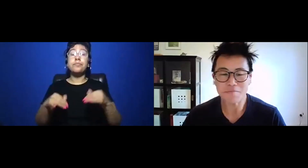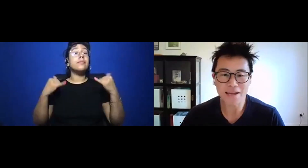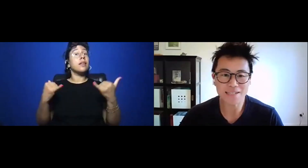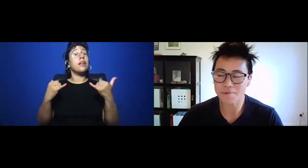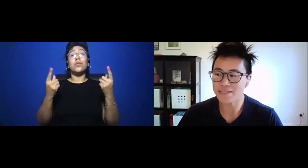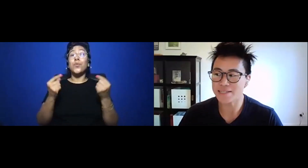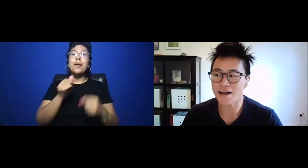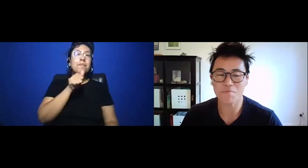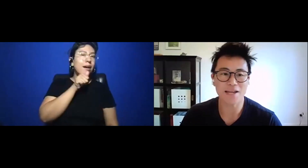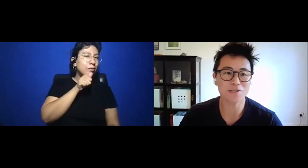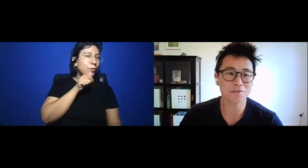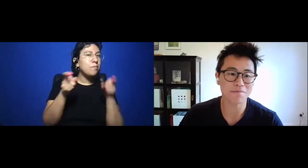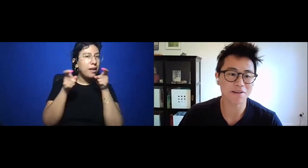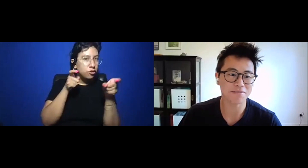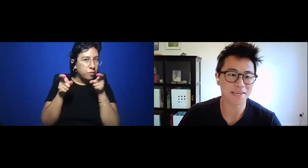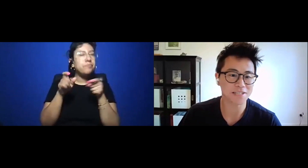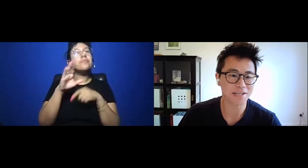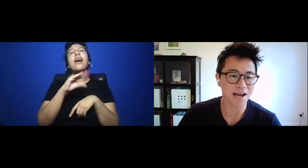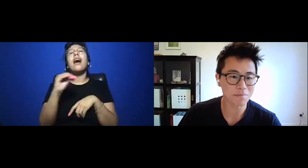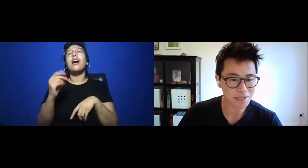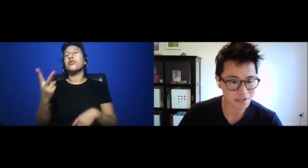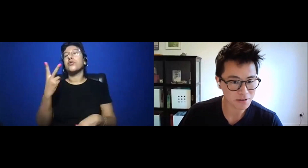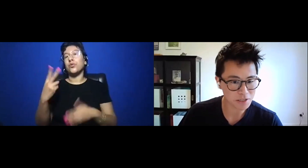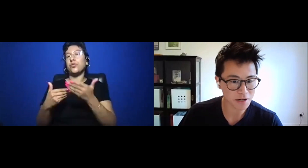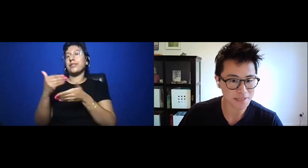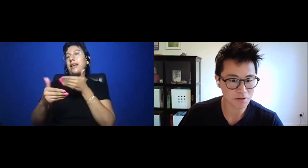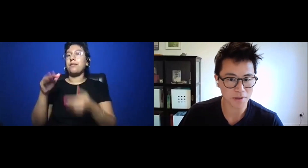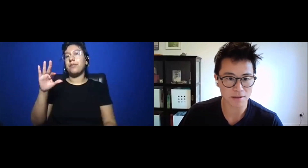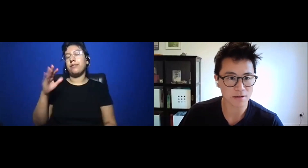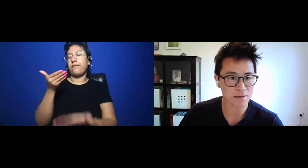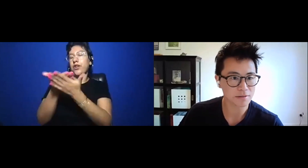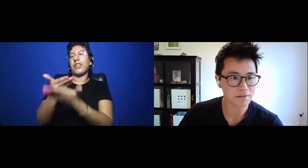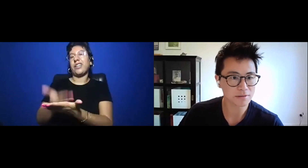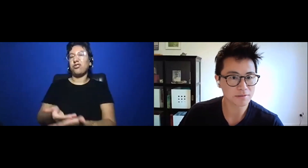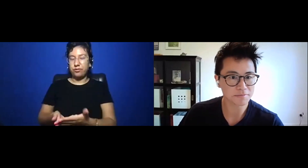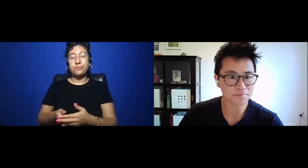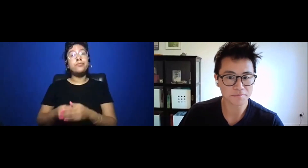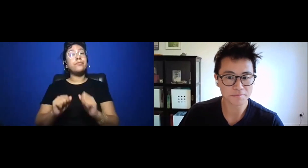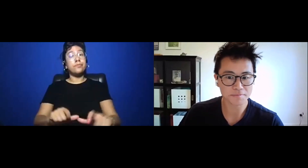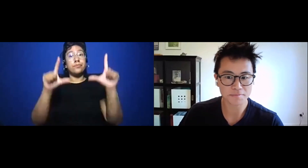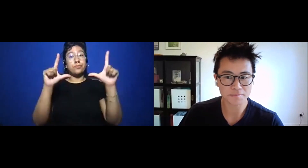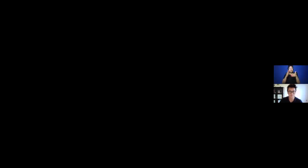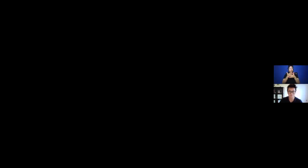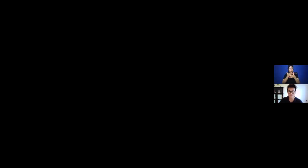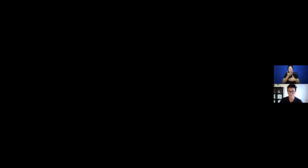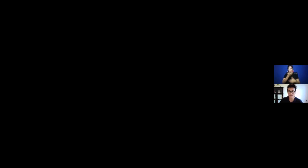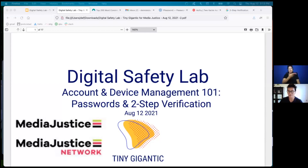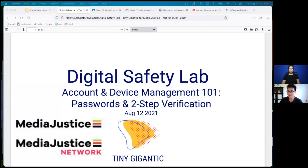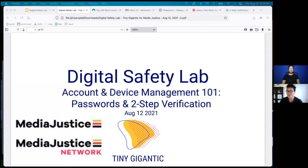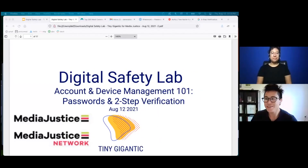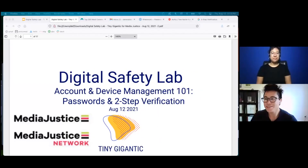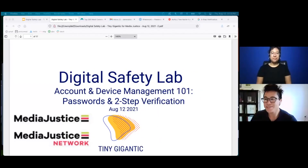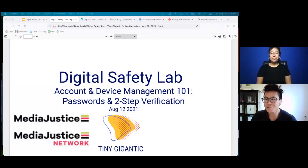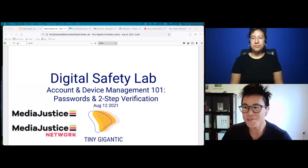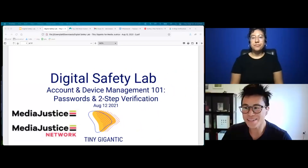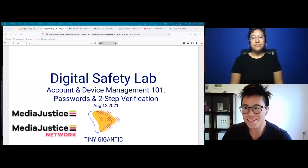a trabajar en manejo de contraseñas y de verificación de dos pasos.